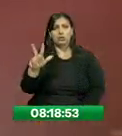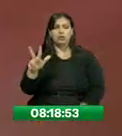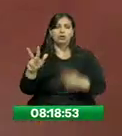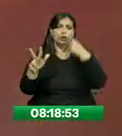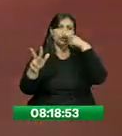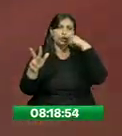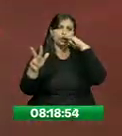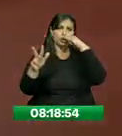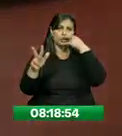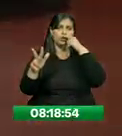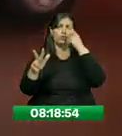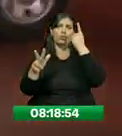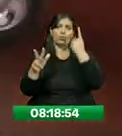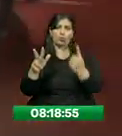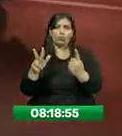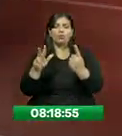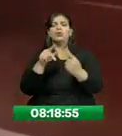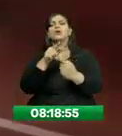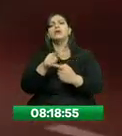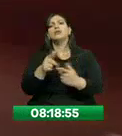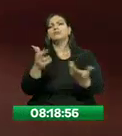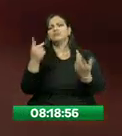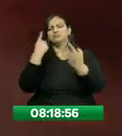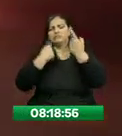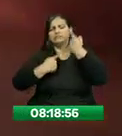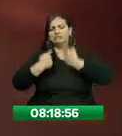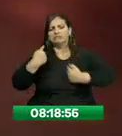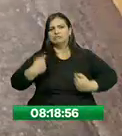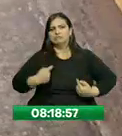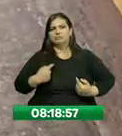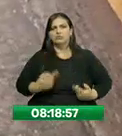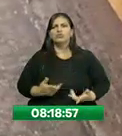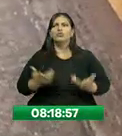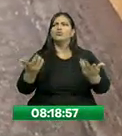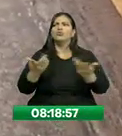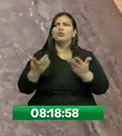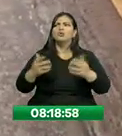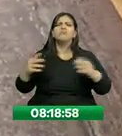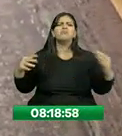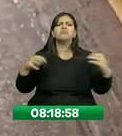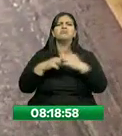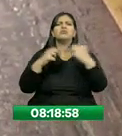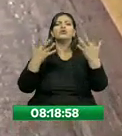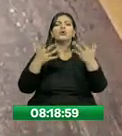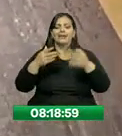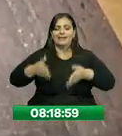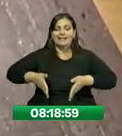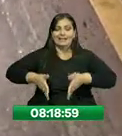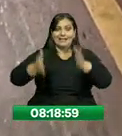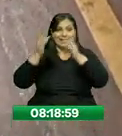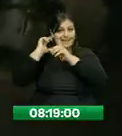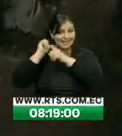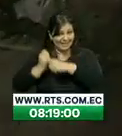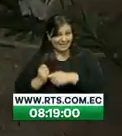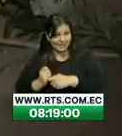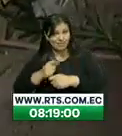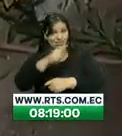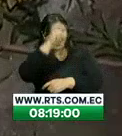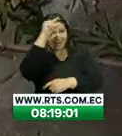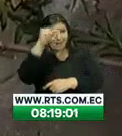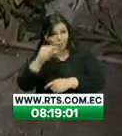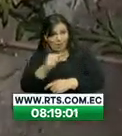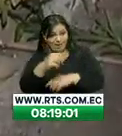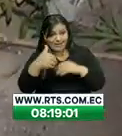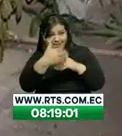se produjo en la autopista Narcisa de Jesús, frente a la ciudadela Guayacanes, norte de la urbe.